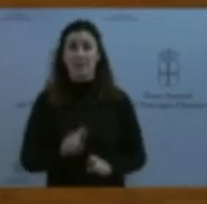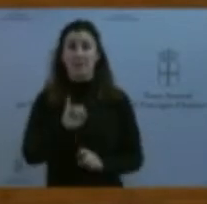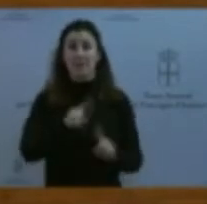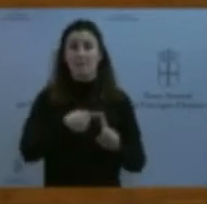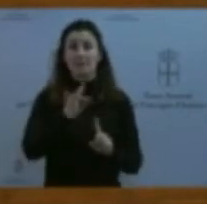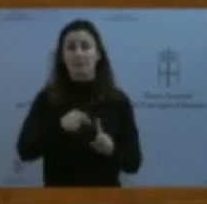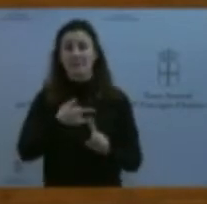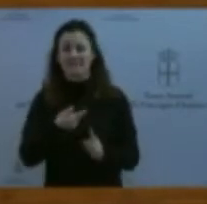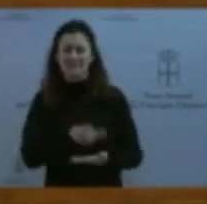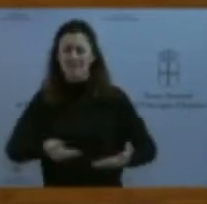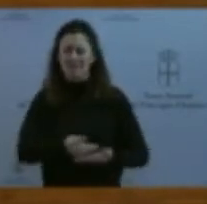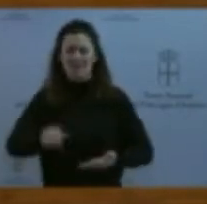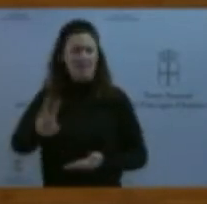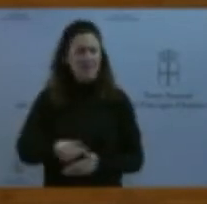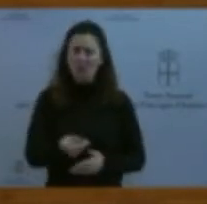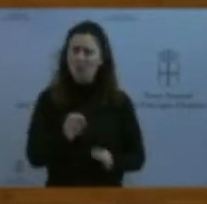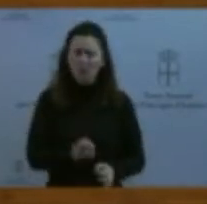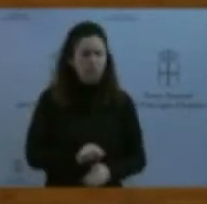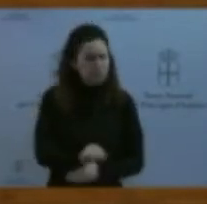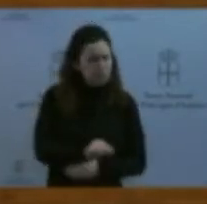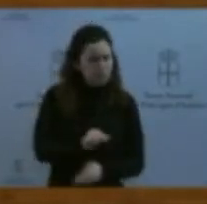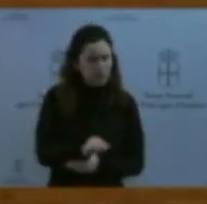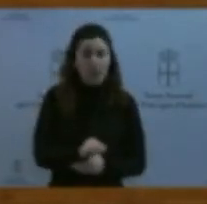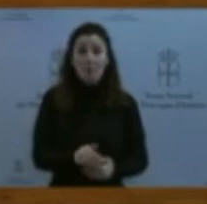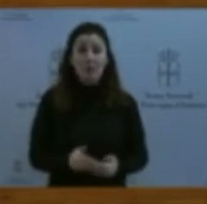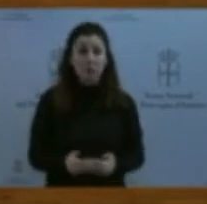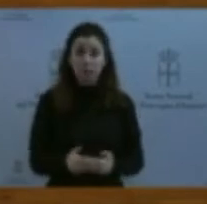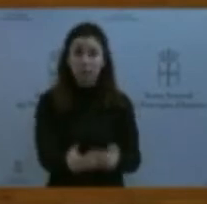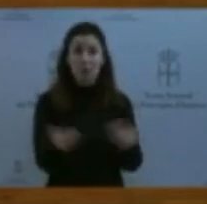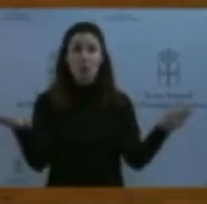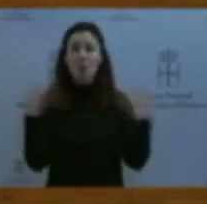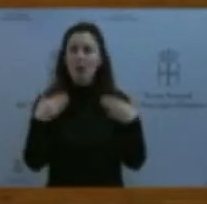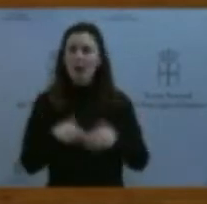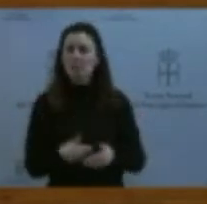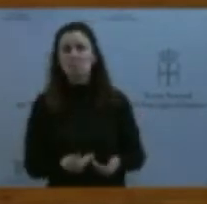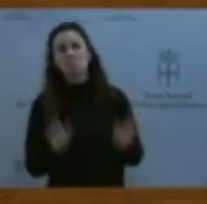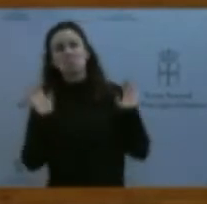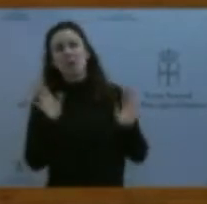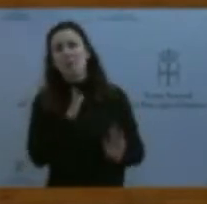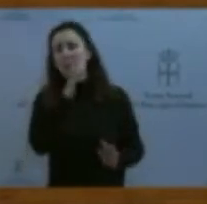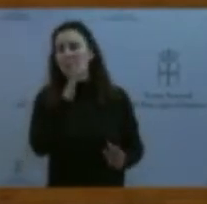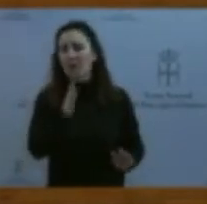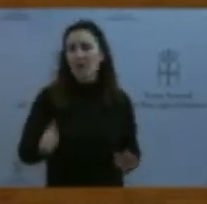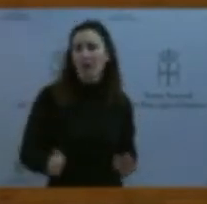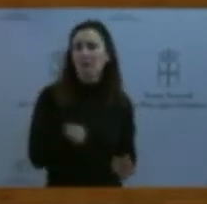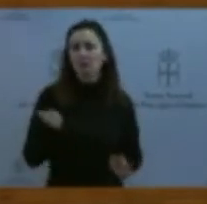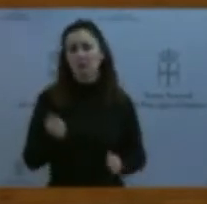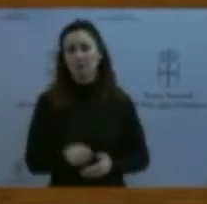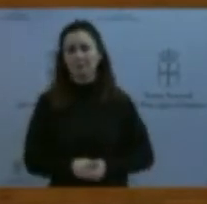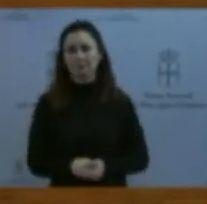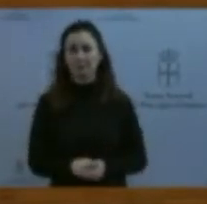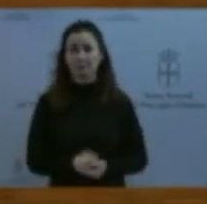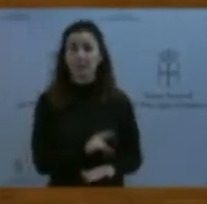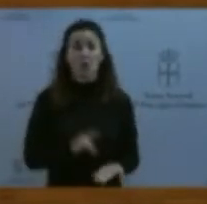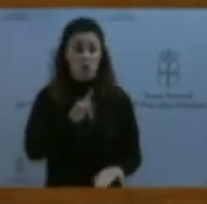ninguno. No hay retraso ninguno cada año. Casualmente. Cuando tenemos organismos que son repartidores de